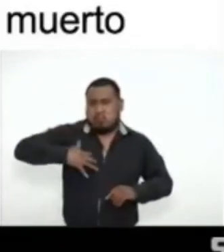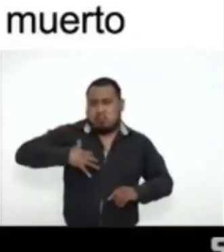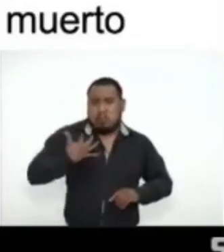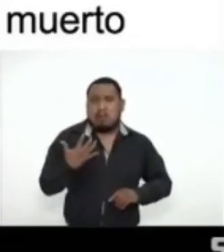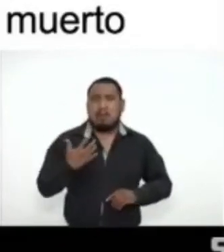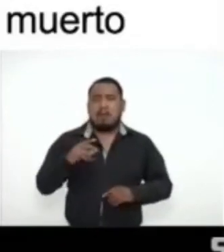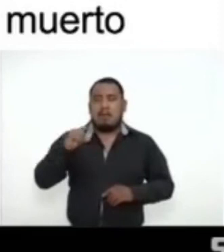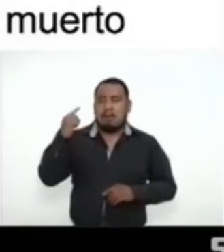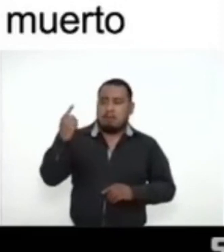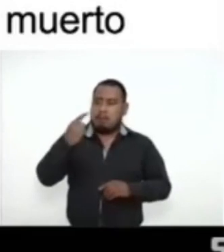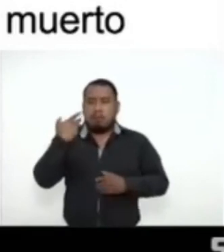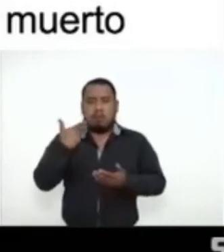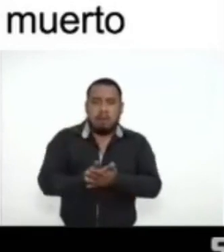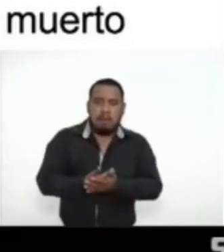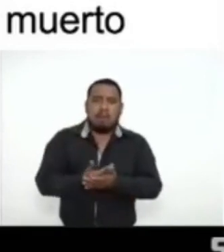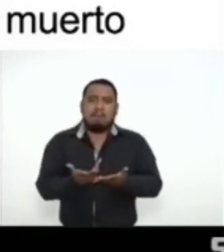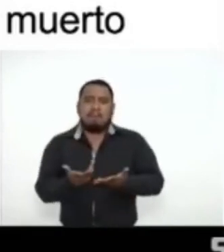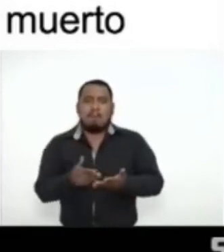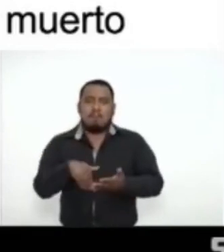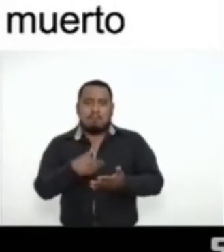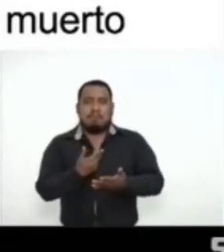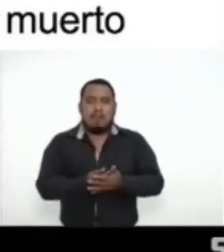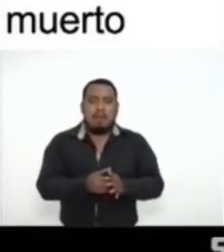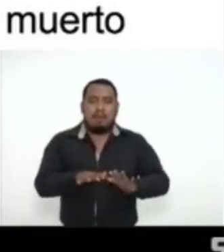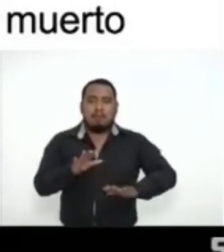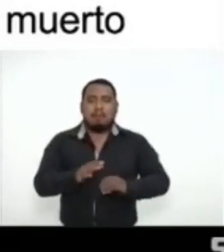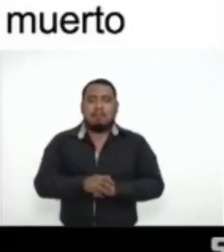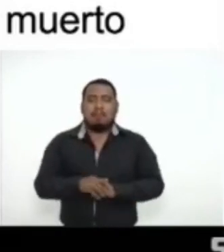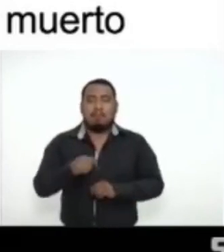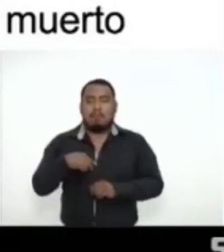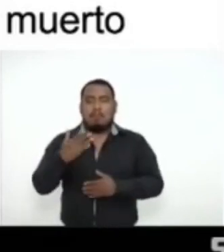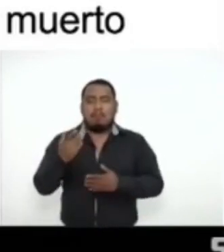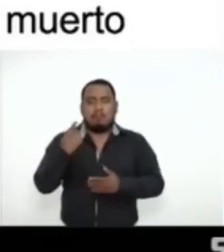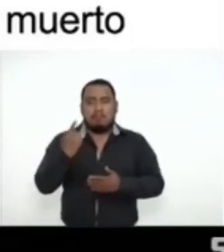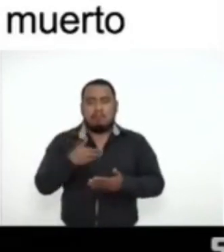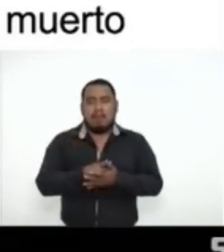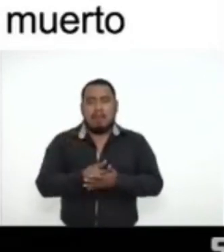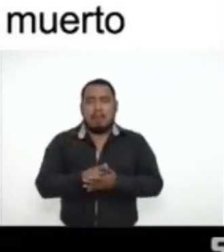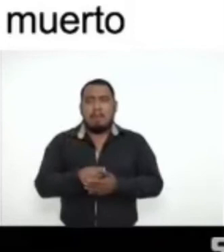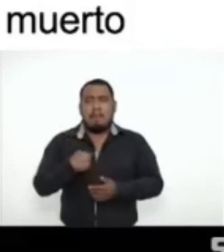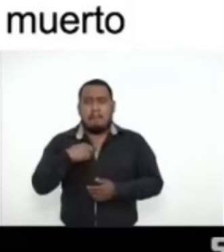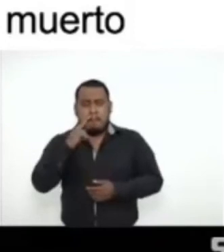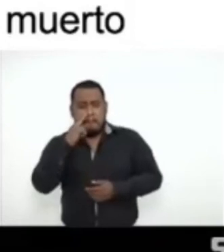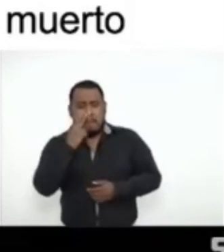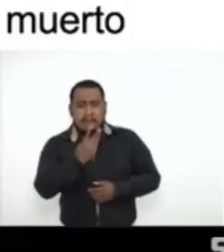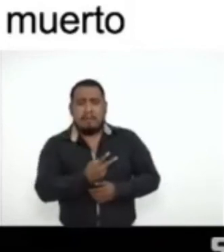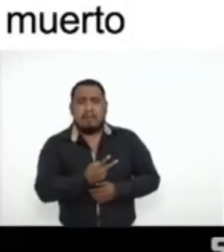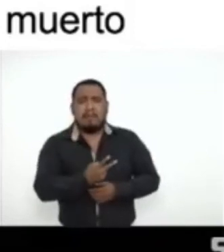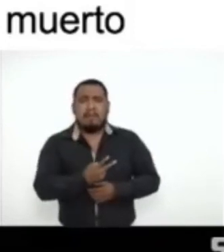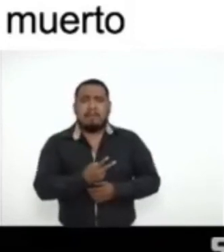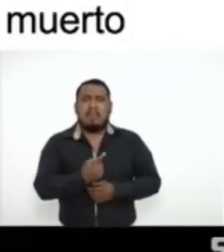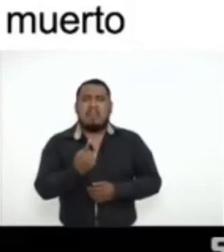es eso, hacernos el muertito, ¿no? Es cuando yo me desmayo, hay que checar